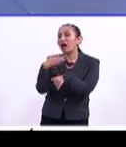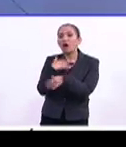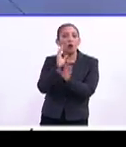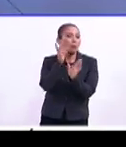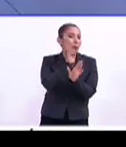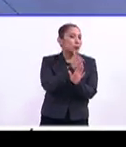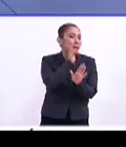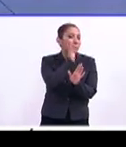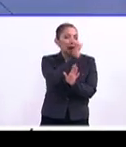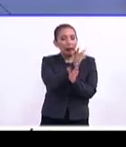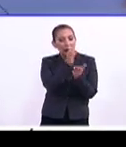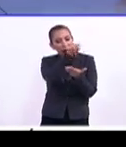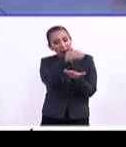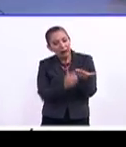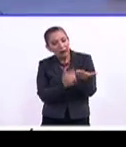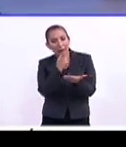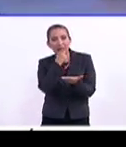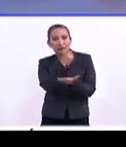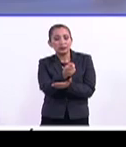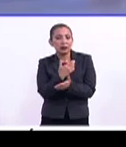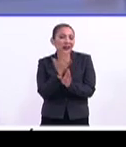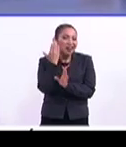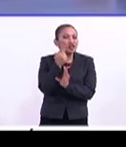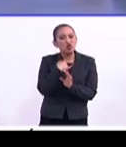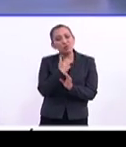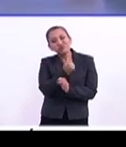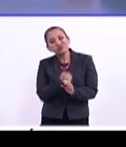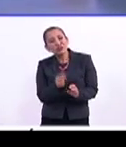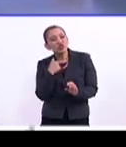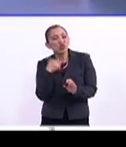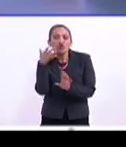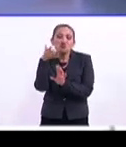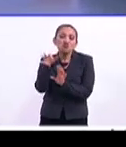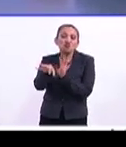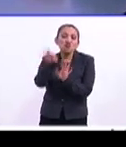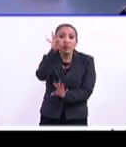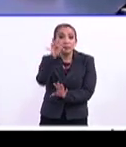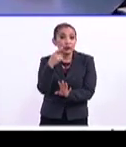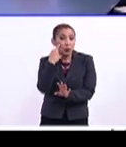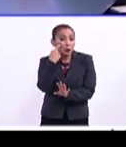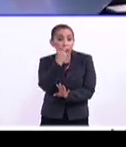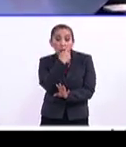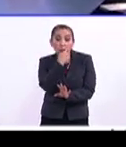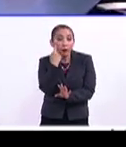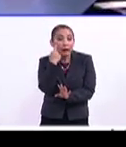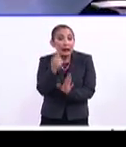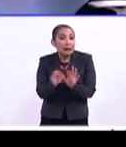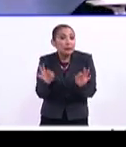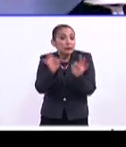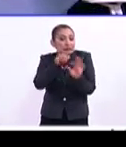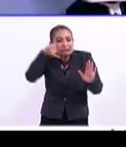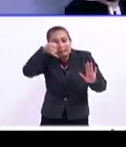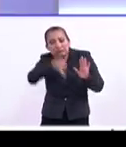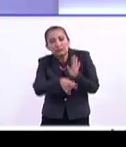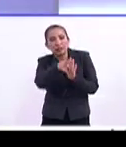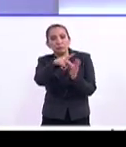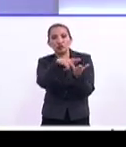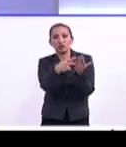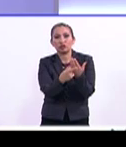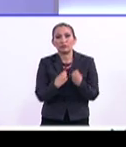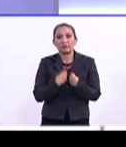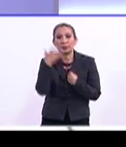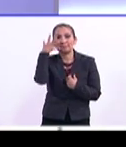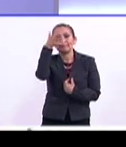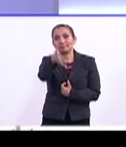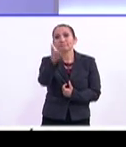de una prueba, saber, como decían antes, para qué soy bueno y a qué me voy a dedicar, sin ver lo que es muy importante, que es el proyecto de